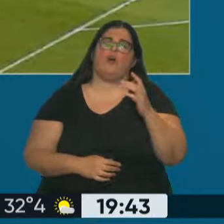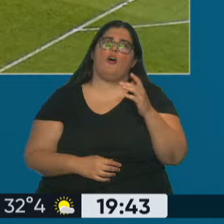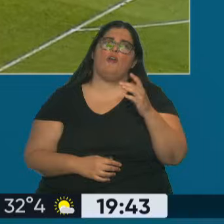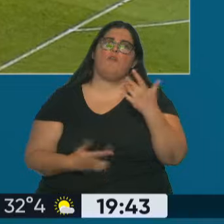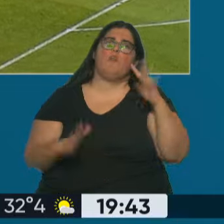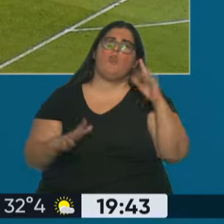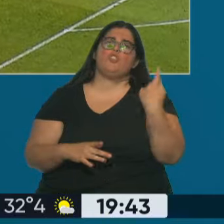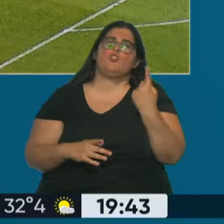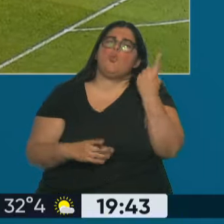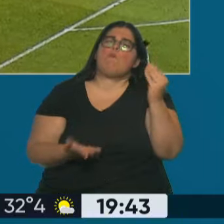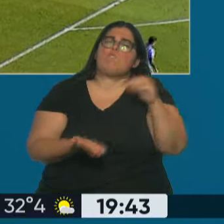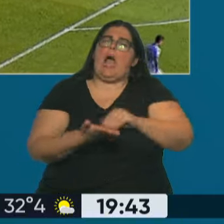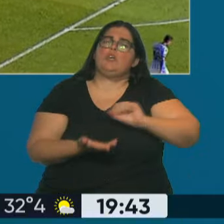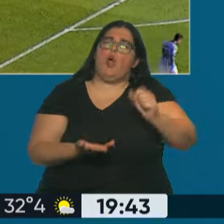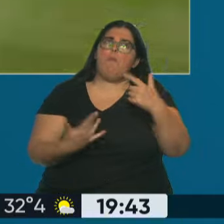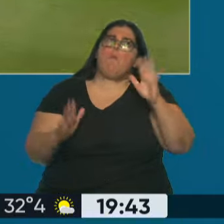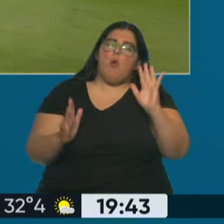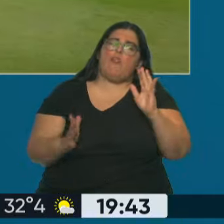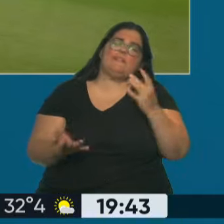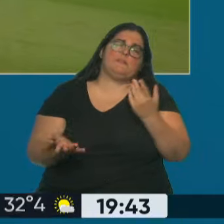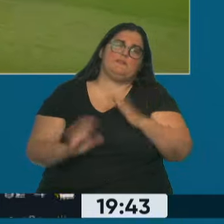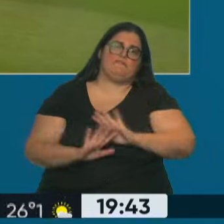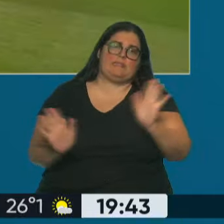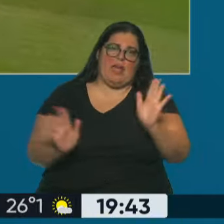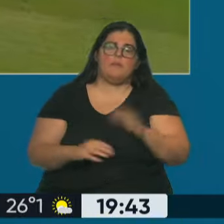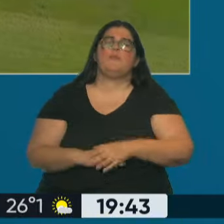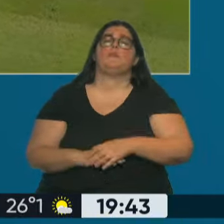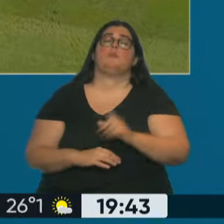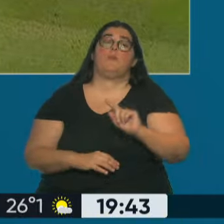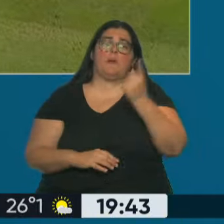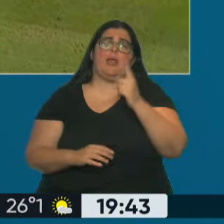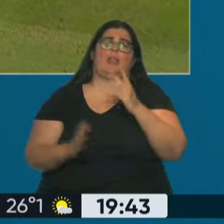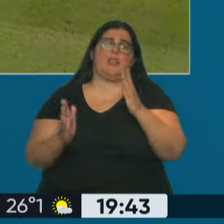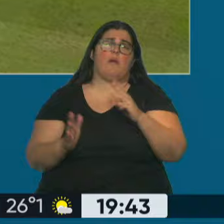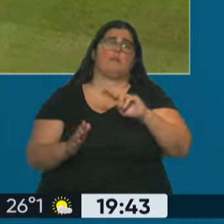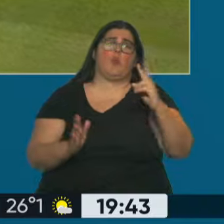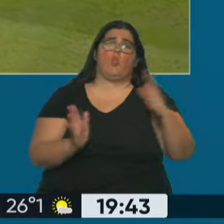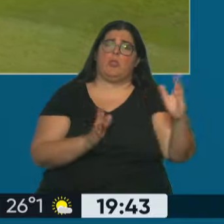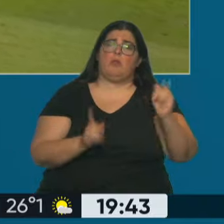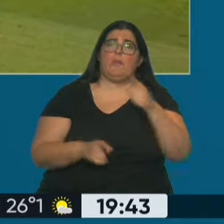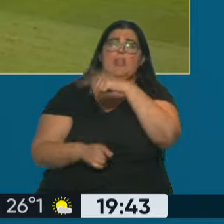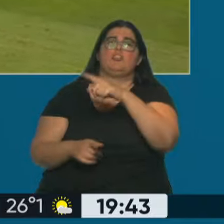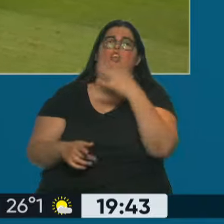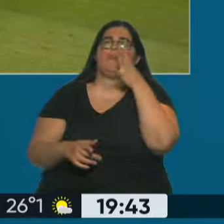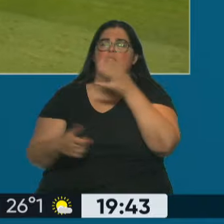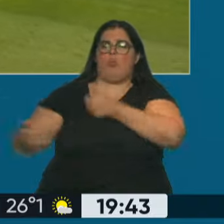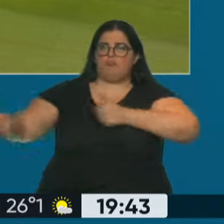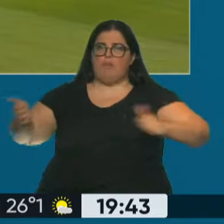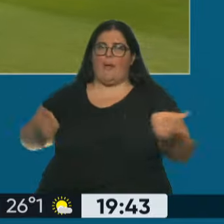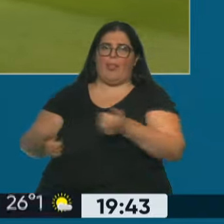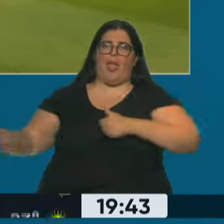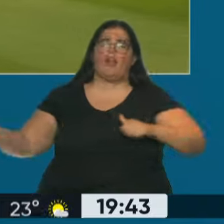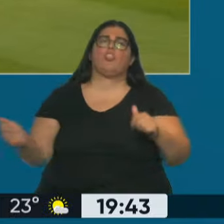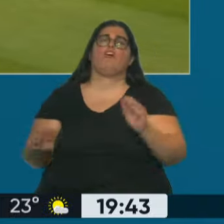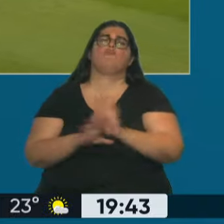gol más. Tuvimos clara el primer tiempo y después el segundo tiempo también. Ellos quedaron muy abiertos y